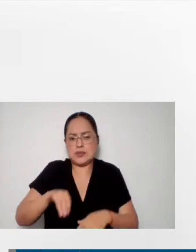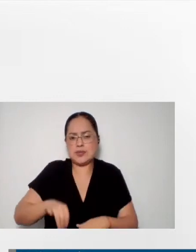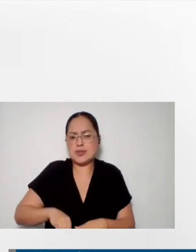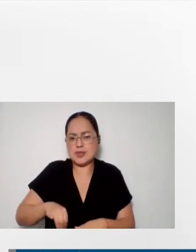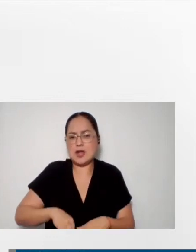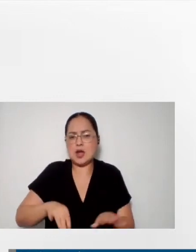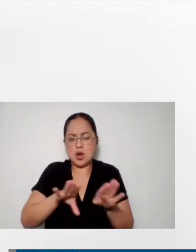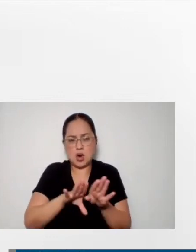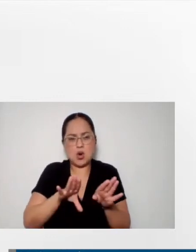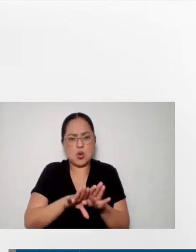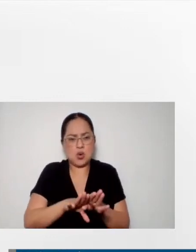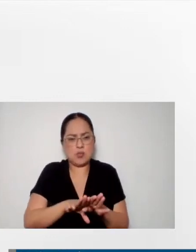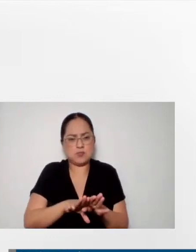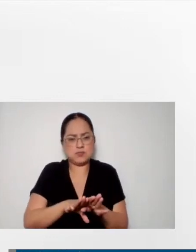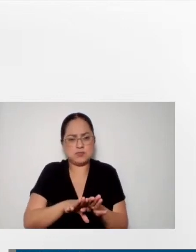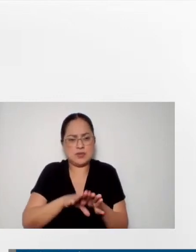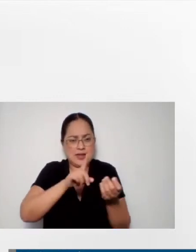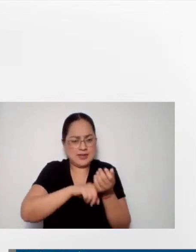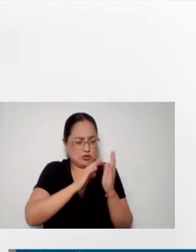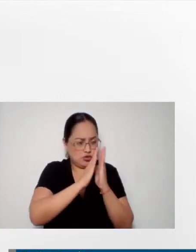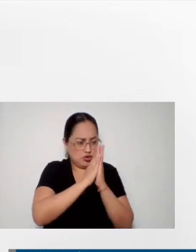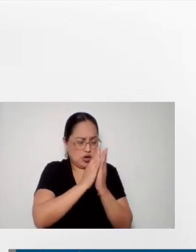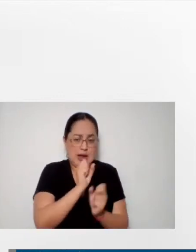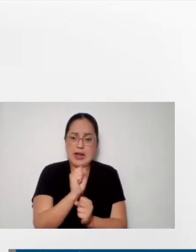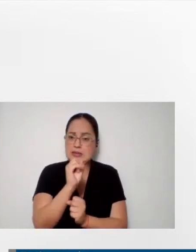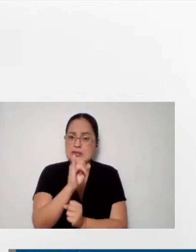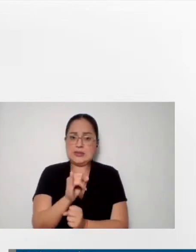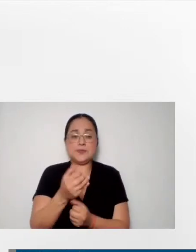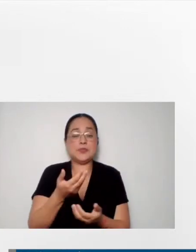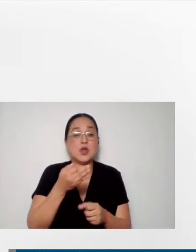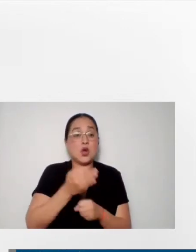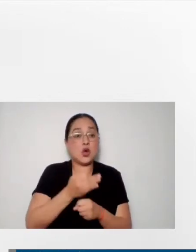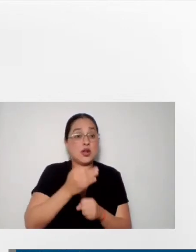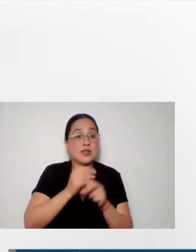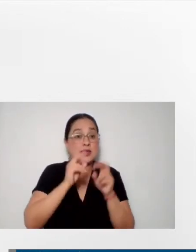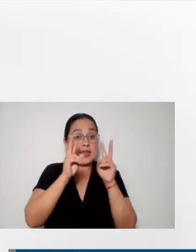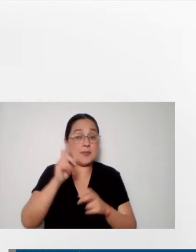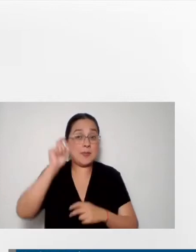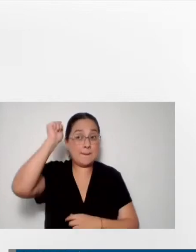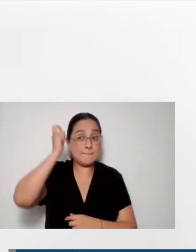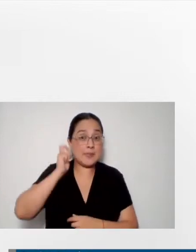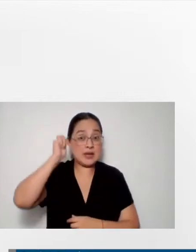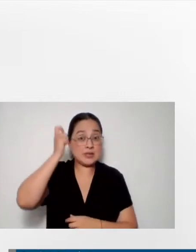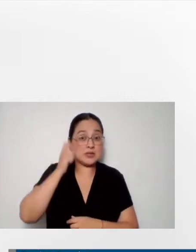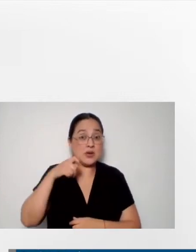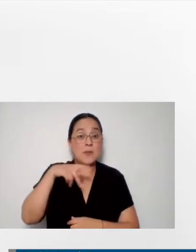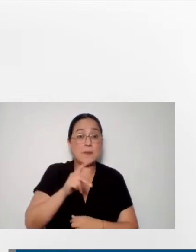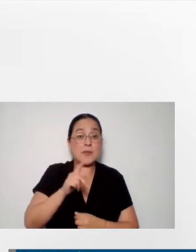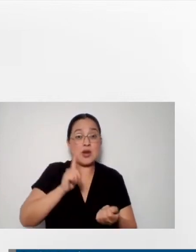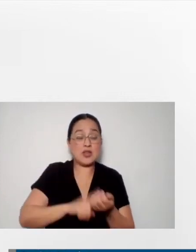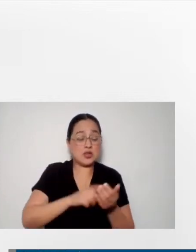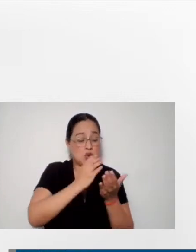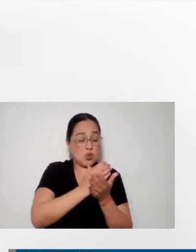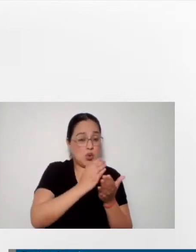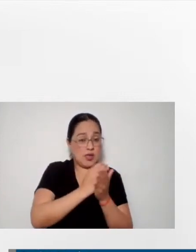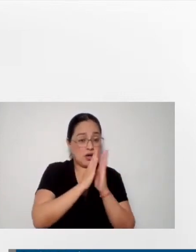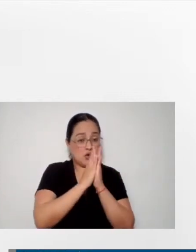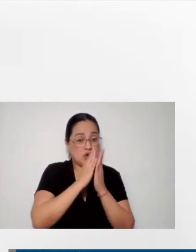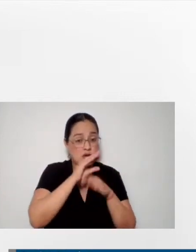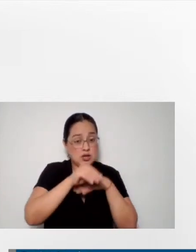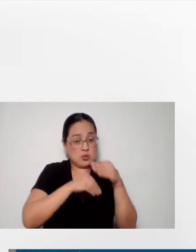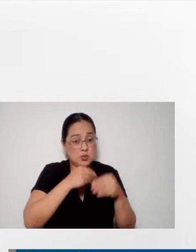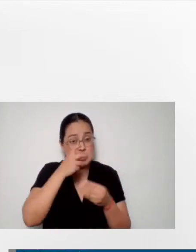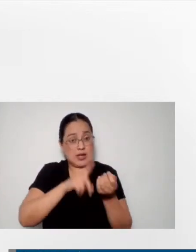muy apasionante de los cuadernos en general. Ahorita es alimentos, pero los cuadernos jurisprudenciales tienen esa característica común, ¿no?